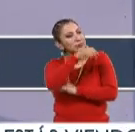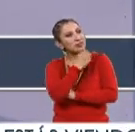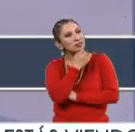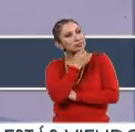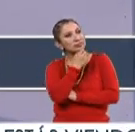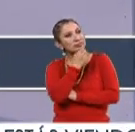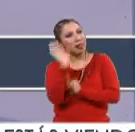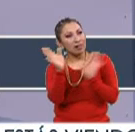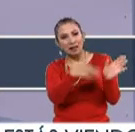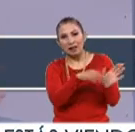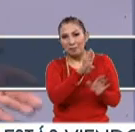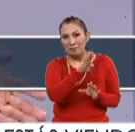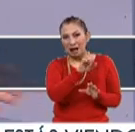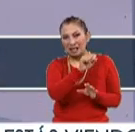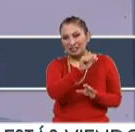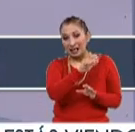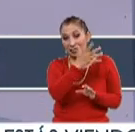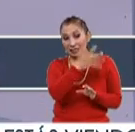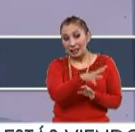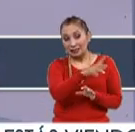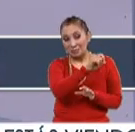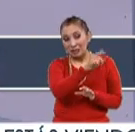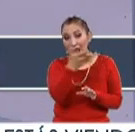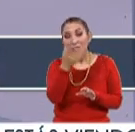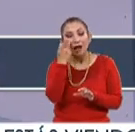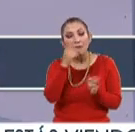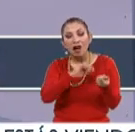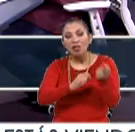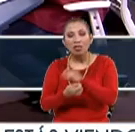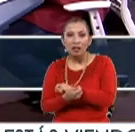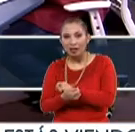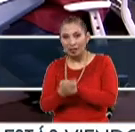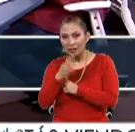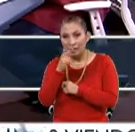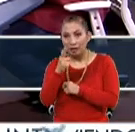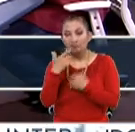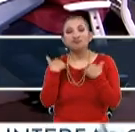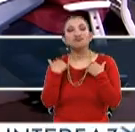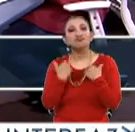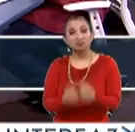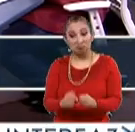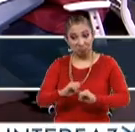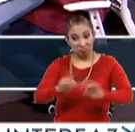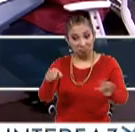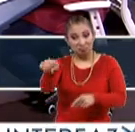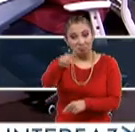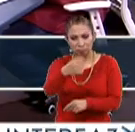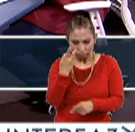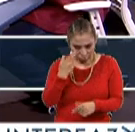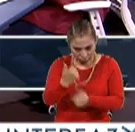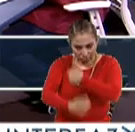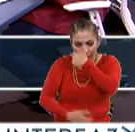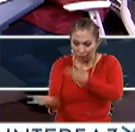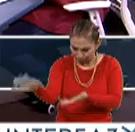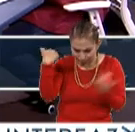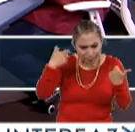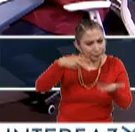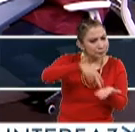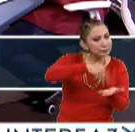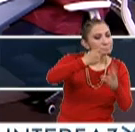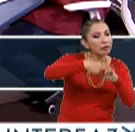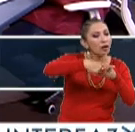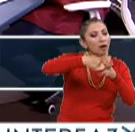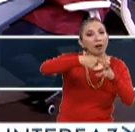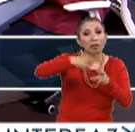pasarlo a base 10, desde base 20 a base 10, a ver si me entienden mejor. Y me entendieron. Los reté luego a subirse al escenario a hacer las